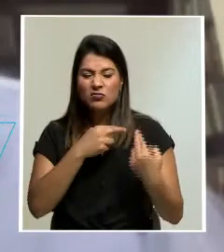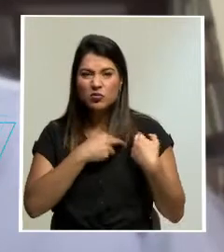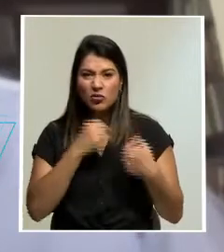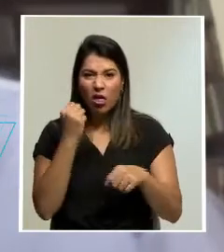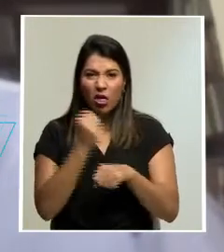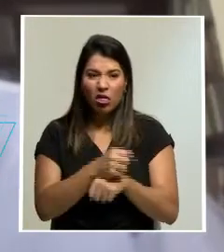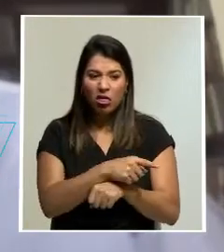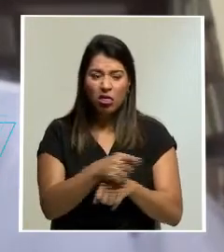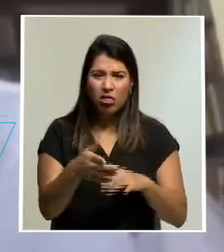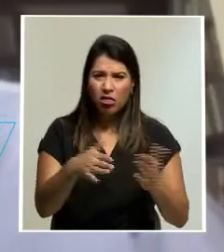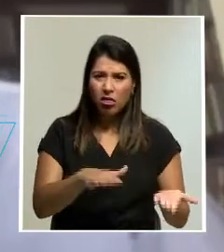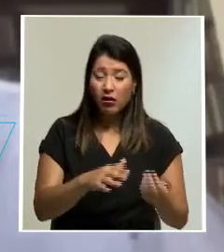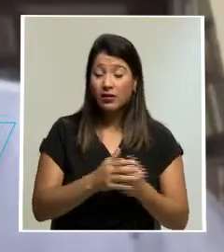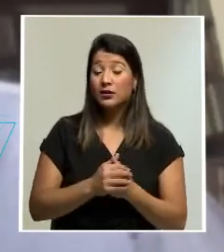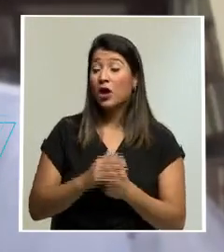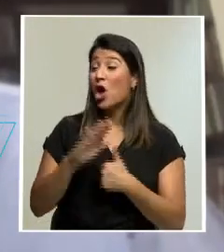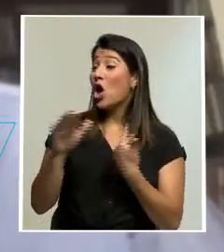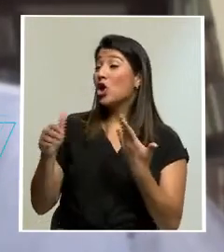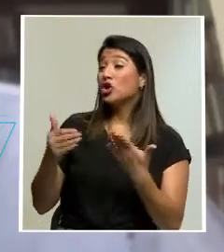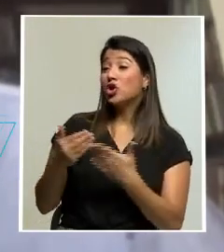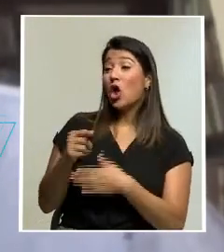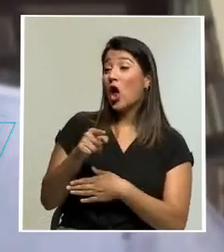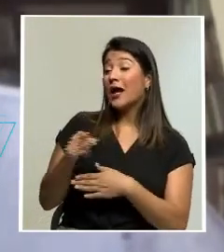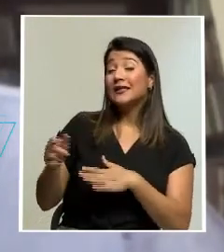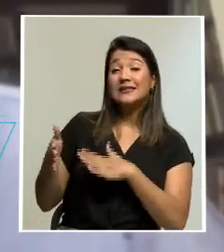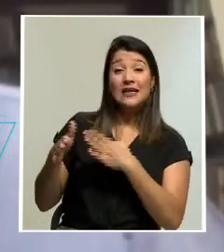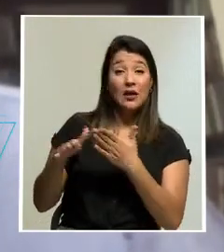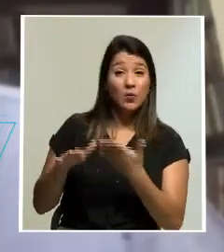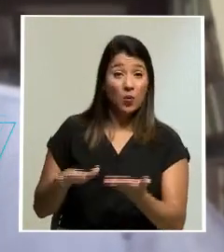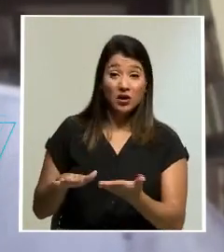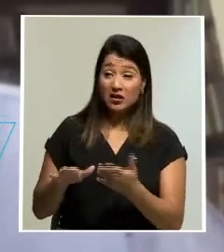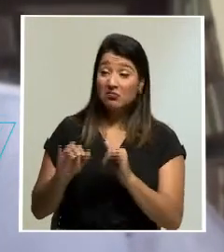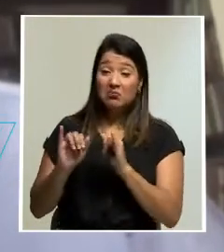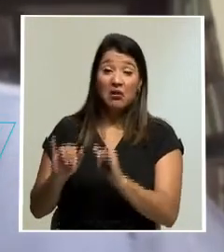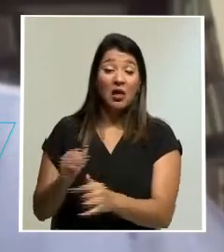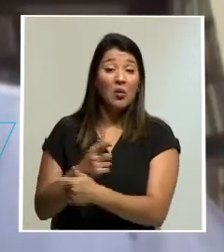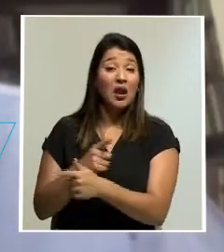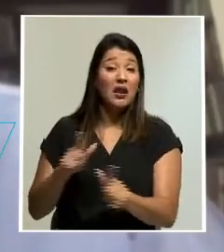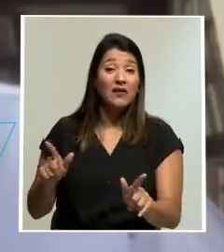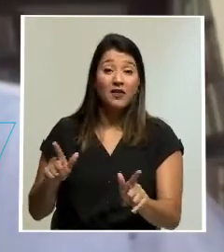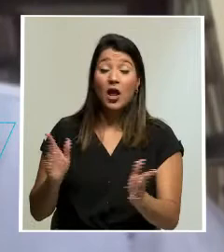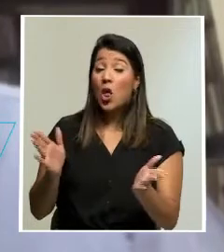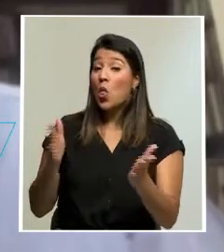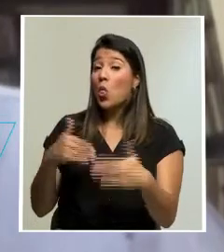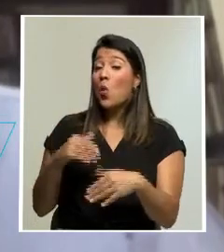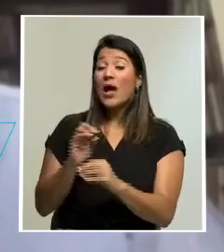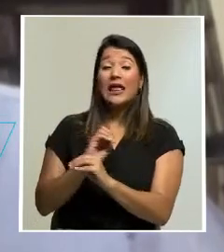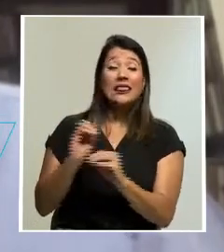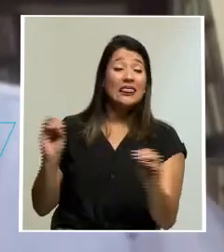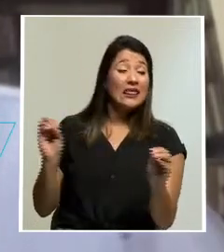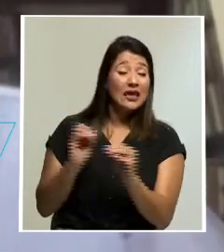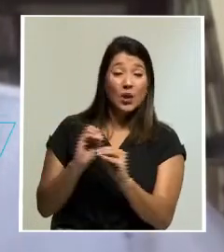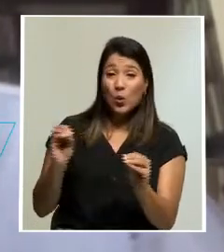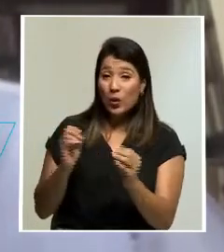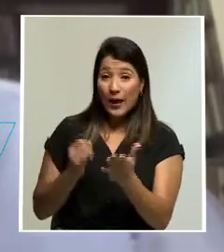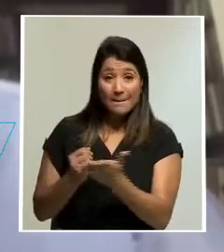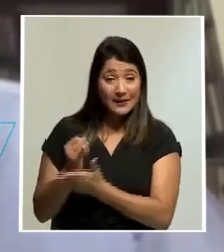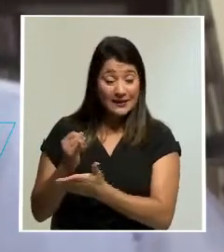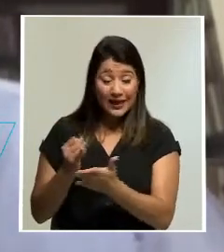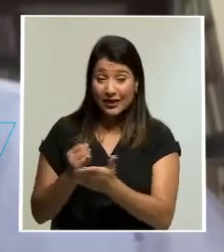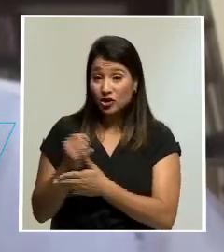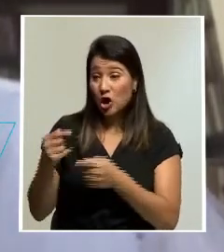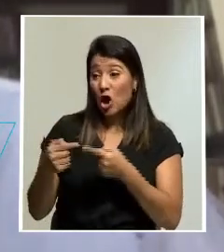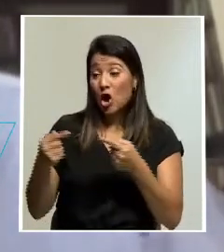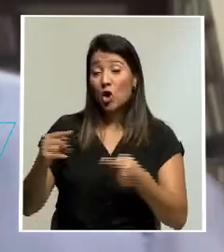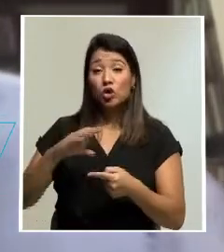Todos esos crímenes, sin excepción, se encuentran en la impunidad. No hay un solo caso de un policía o